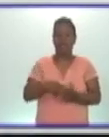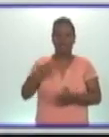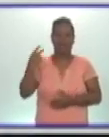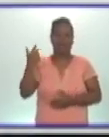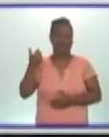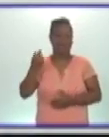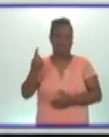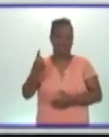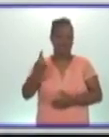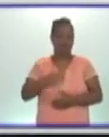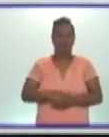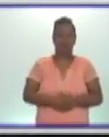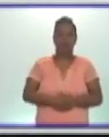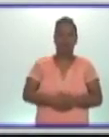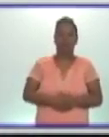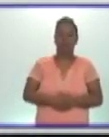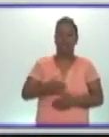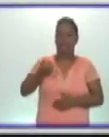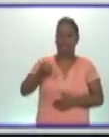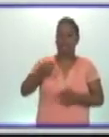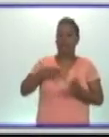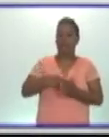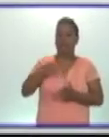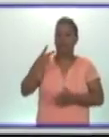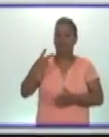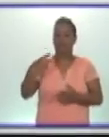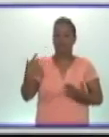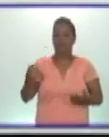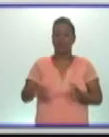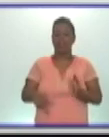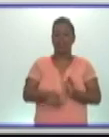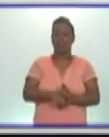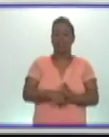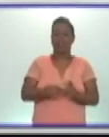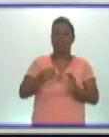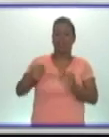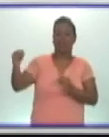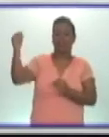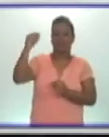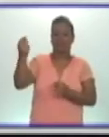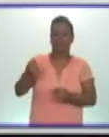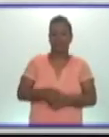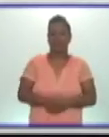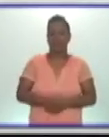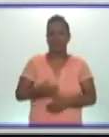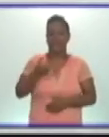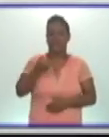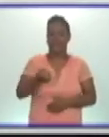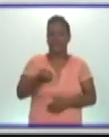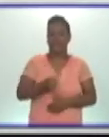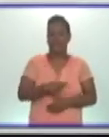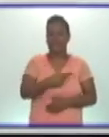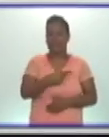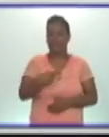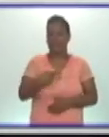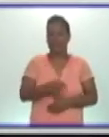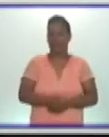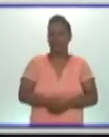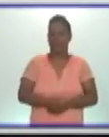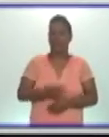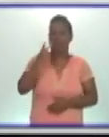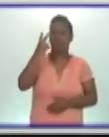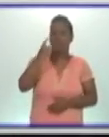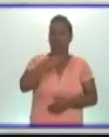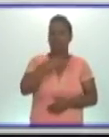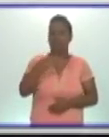exponente, indica que es 1. Vamos a aplicar para esto leyes de los exponentes. Escribimos la base que es A y restamos los exponentes. El